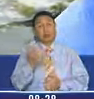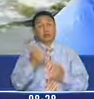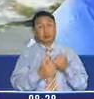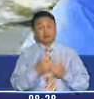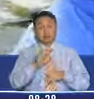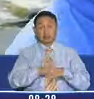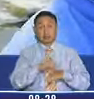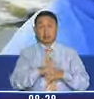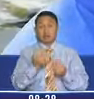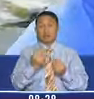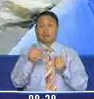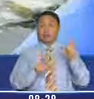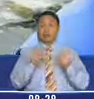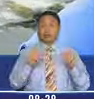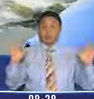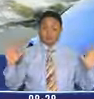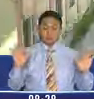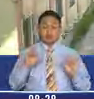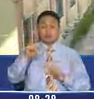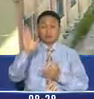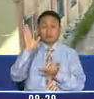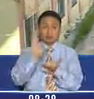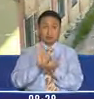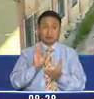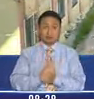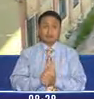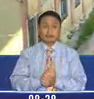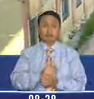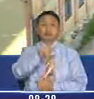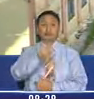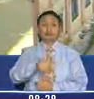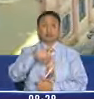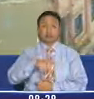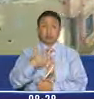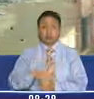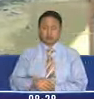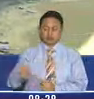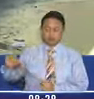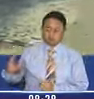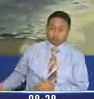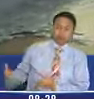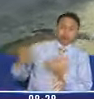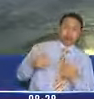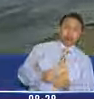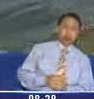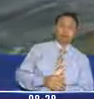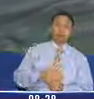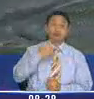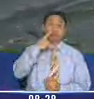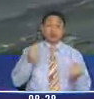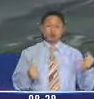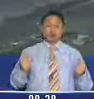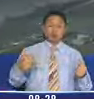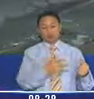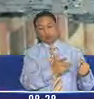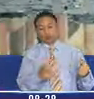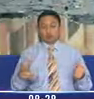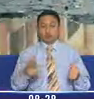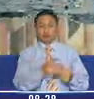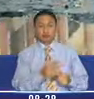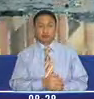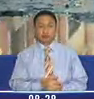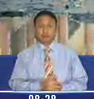la cantidad de gente que llega aquí al seguro. Los peatones escapan de mojarse, mientras que los conductores tratan de esquivar los huecos